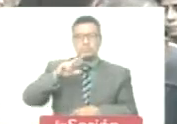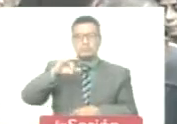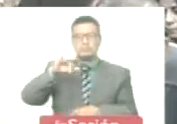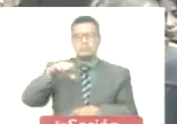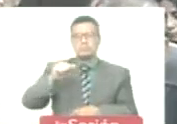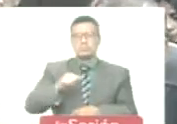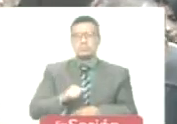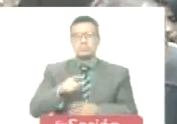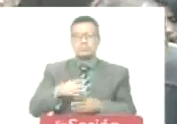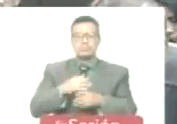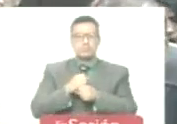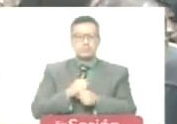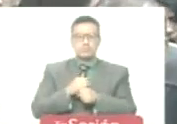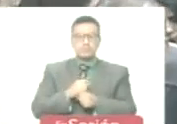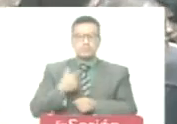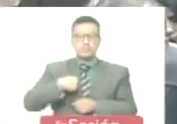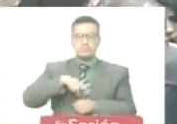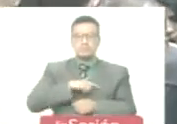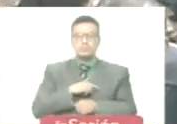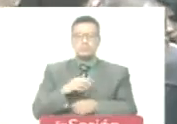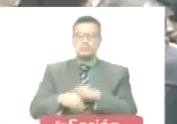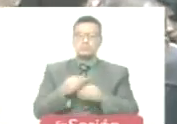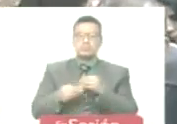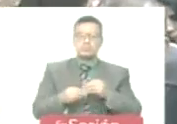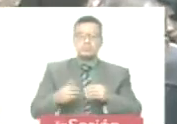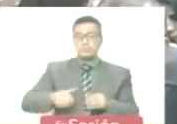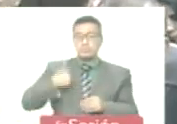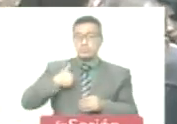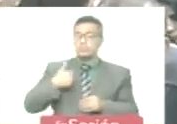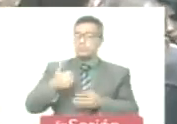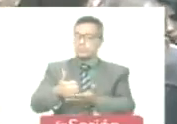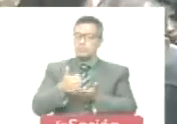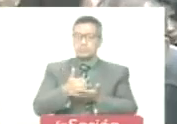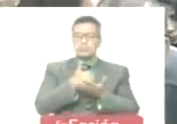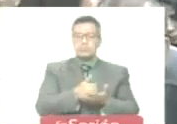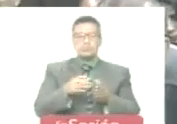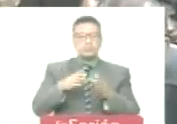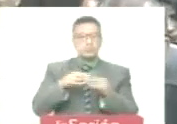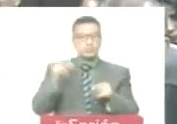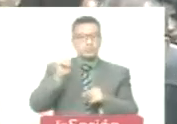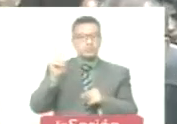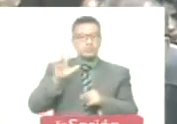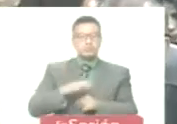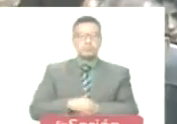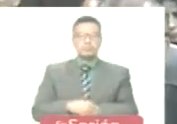cual esperamos que sea de provecho y beneficio para toda Venezuela.